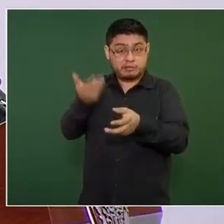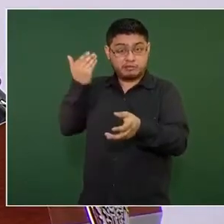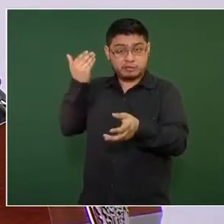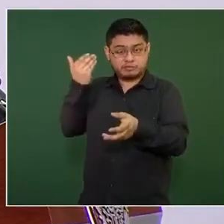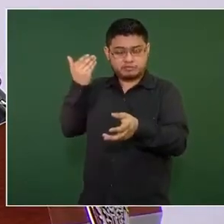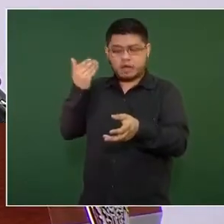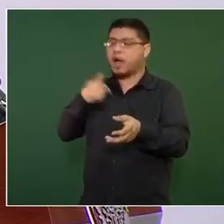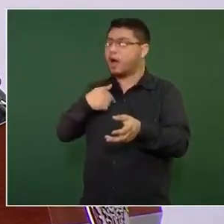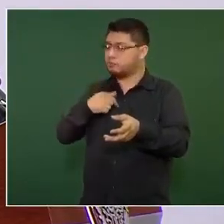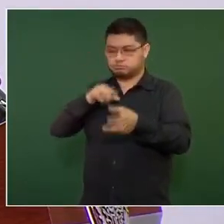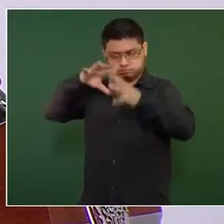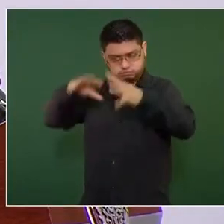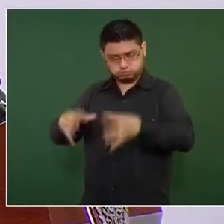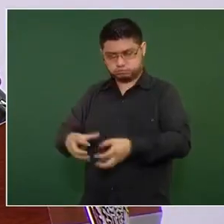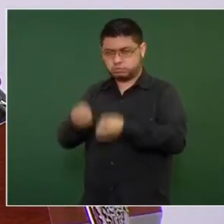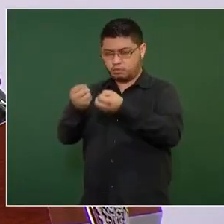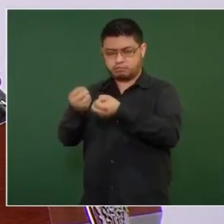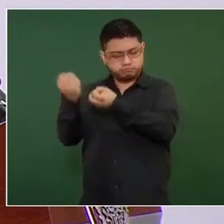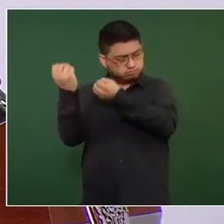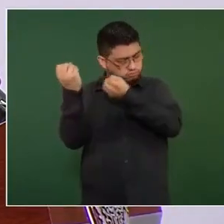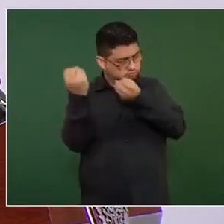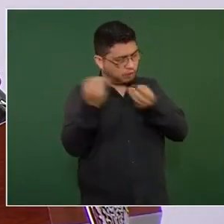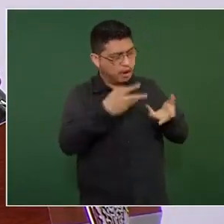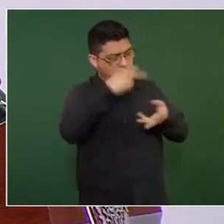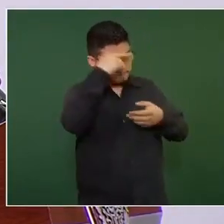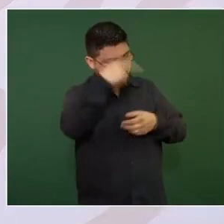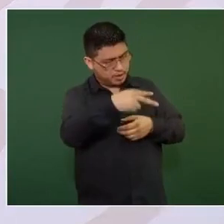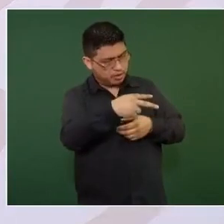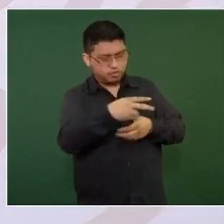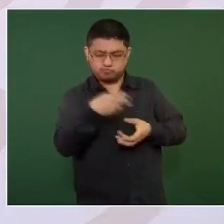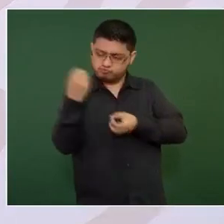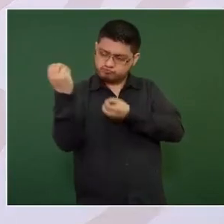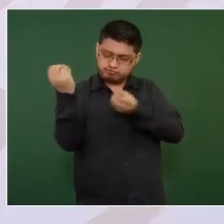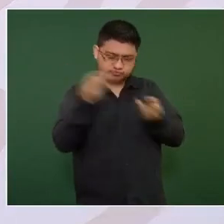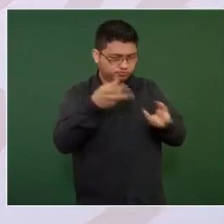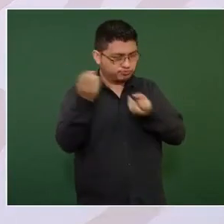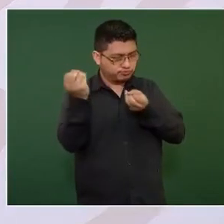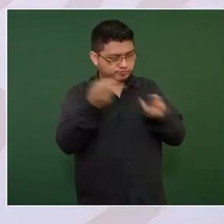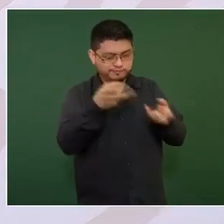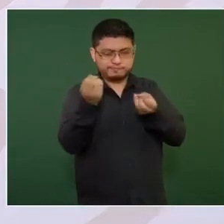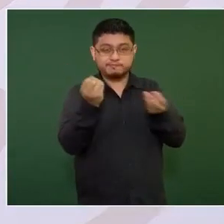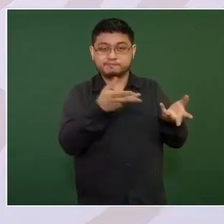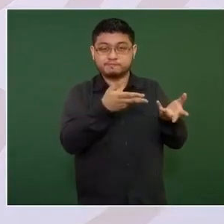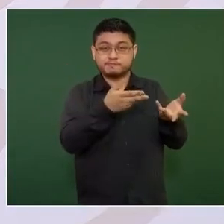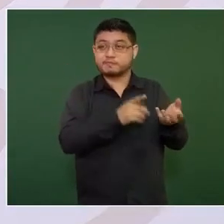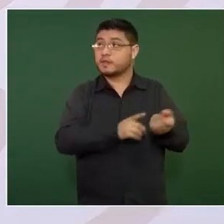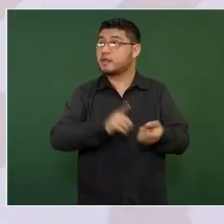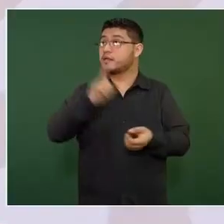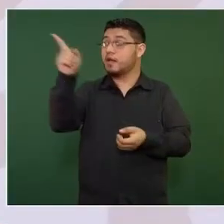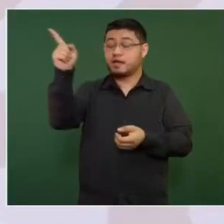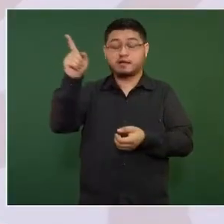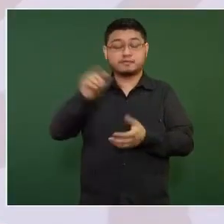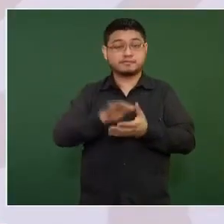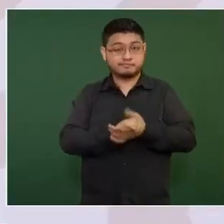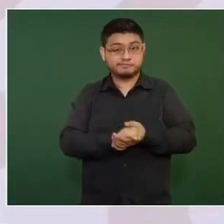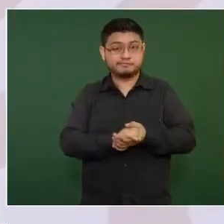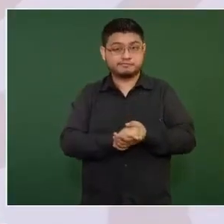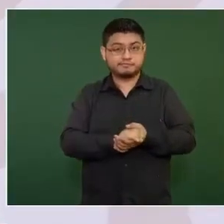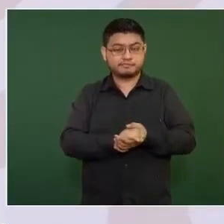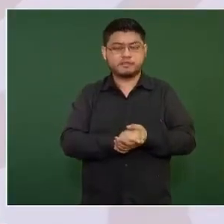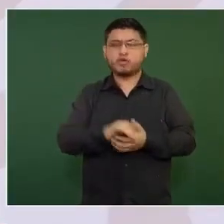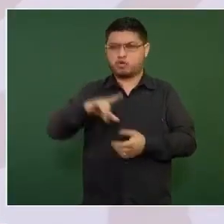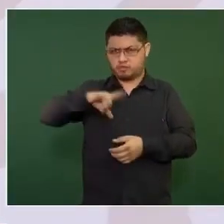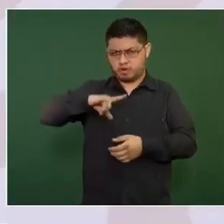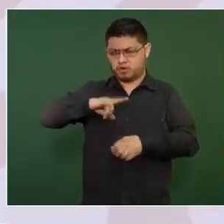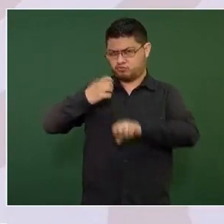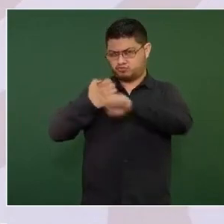recuperan y nos las mandan los carabineros de Italia. Y el gobierno de Estados